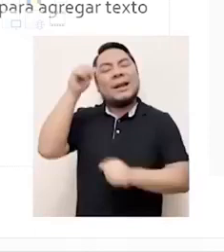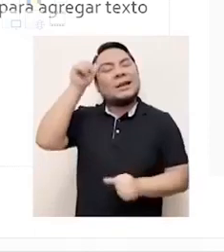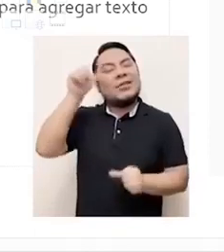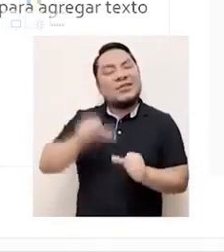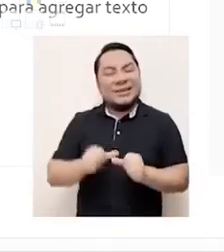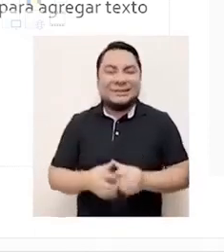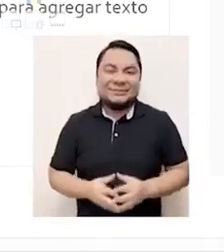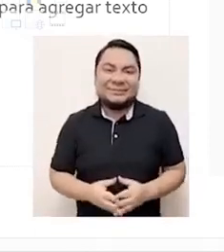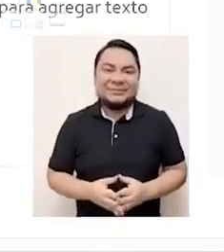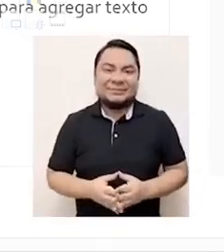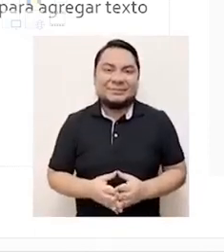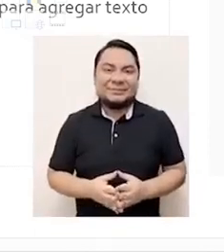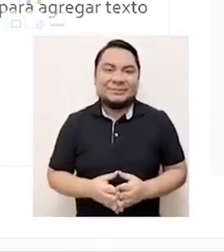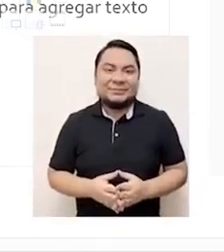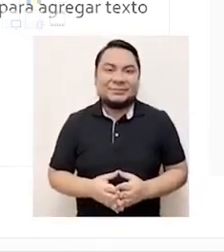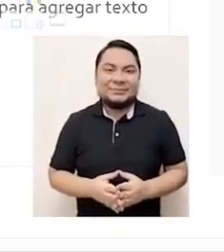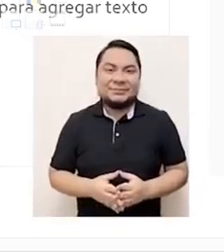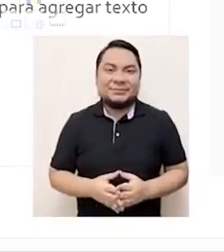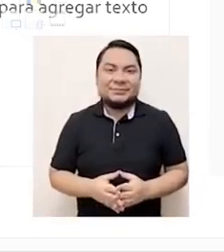recordar